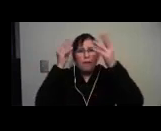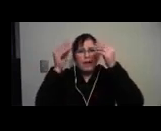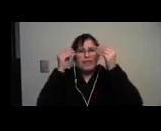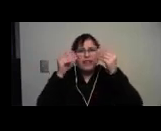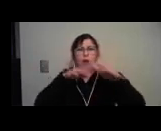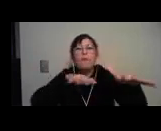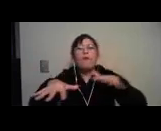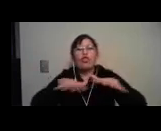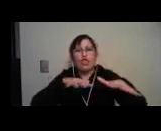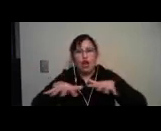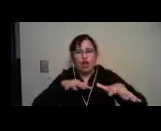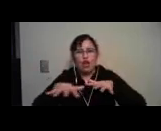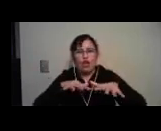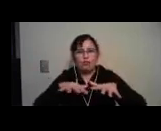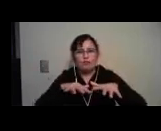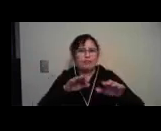motores, ¿ya?